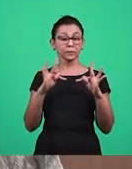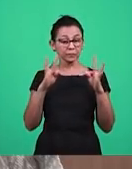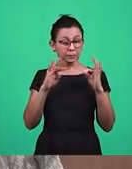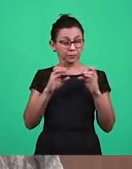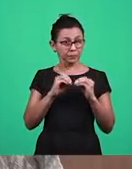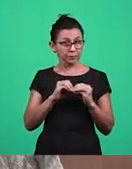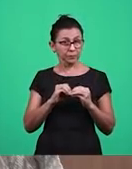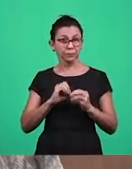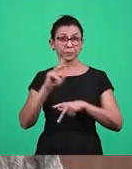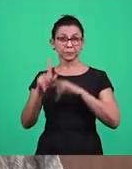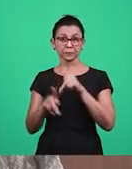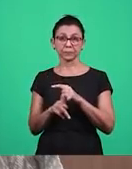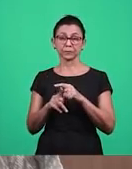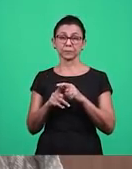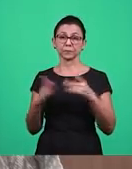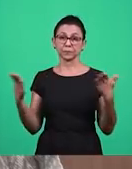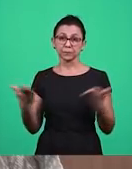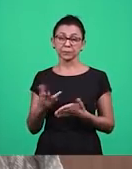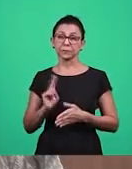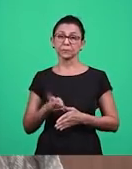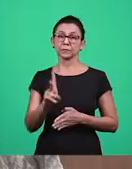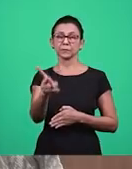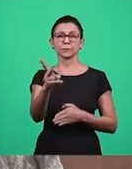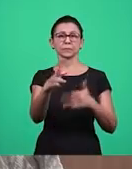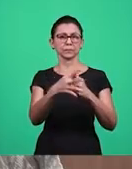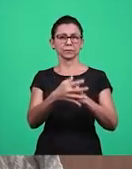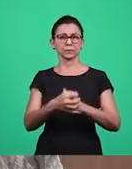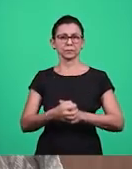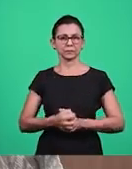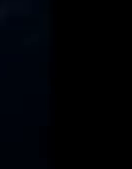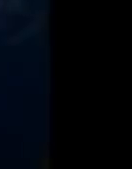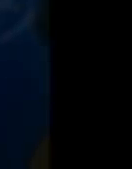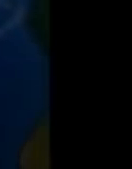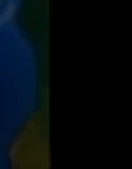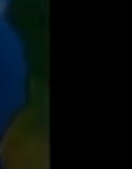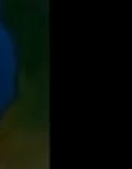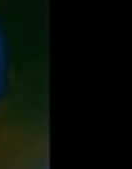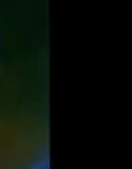reposen sobre vosotros y sobre todo el pueblo de Dios, hoy y para siempre. Amén.